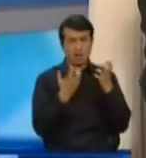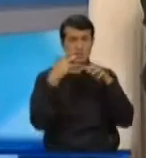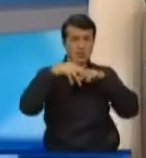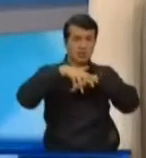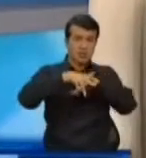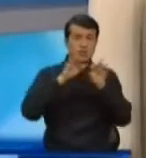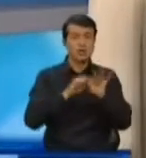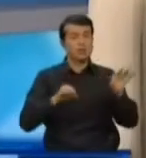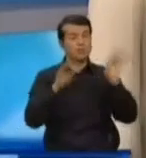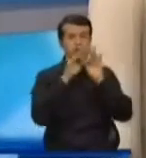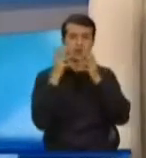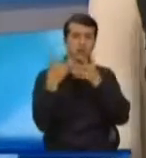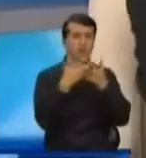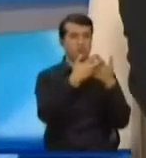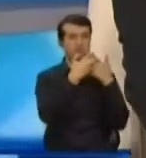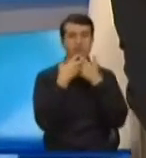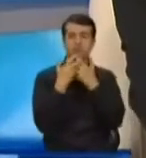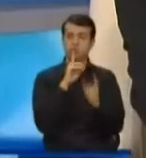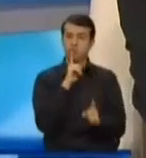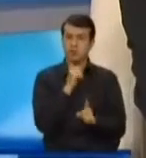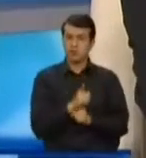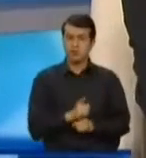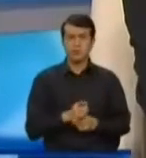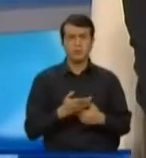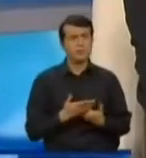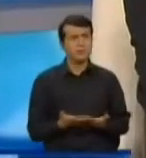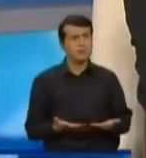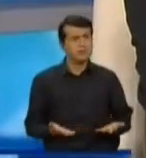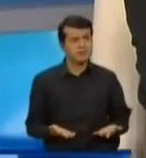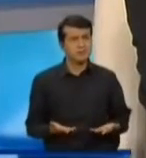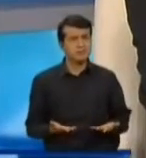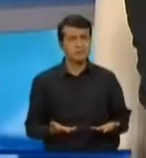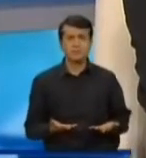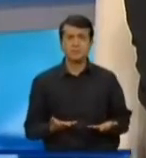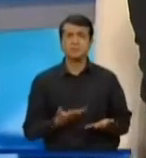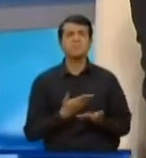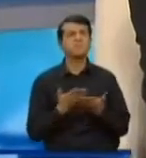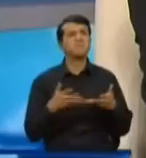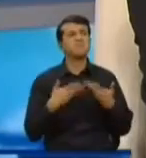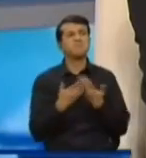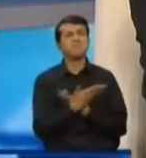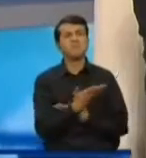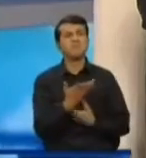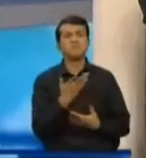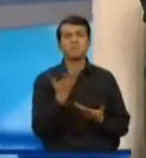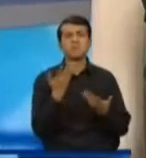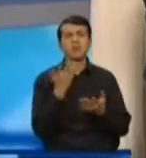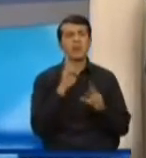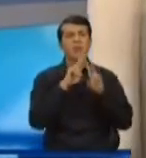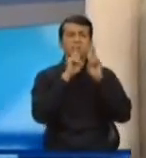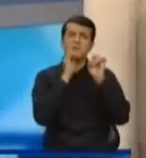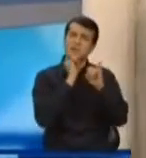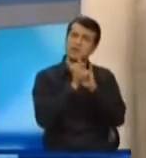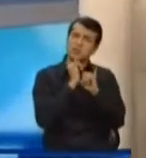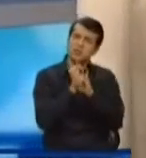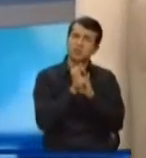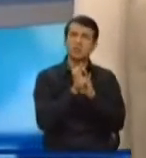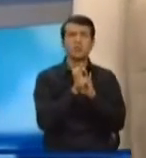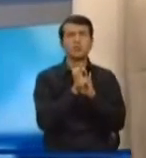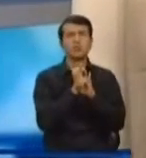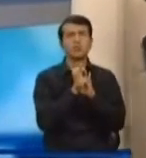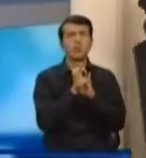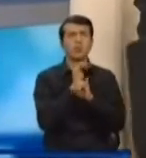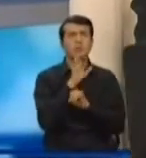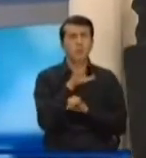necesidad de articular una integración efectiva, pero lo cierto es que se ha trabajado un poco en la institucionalidad, pero todavía no